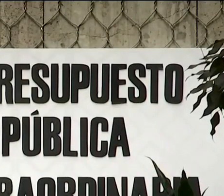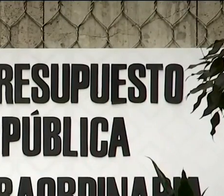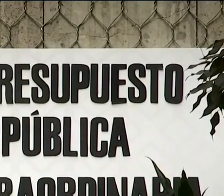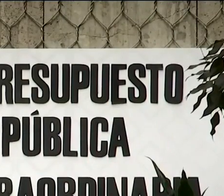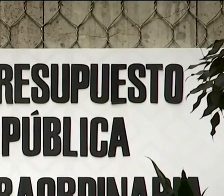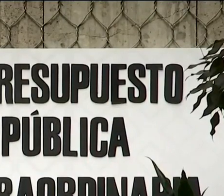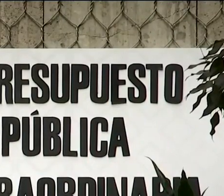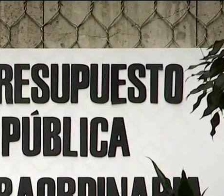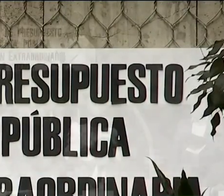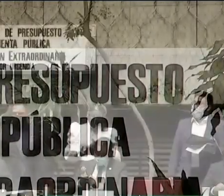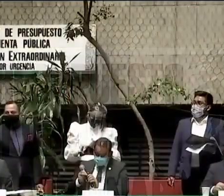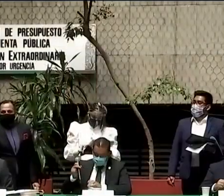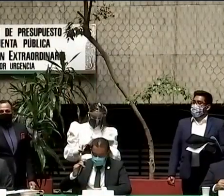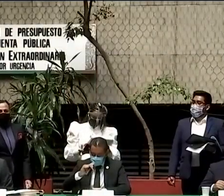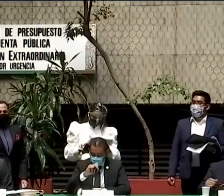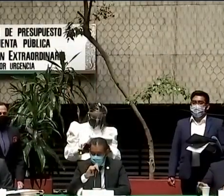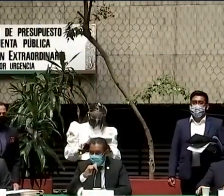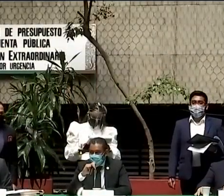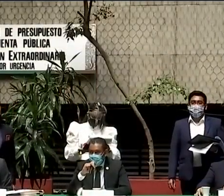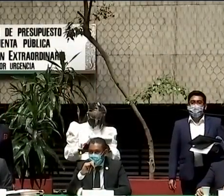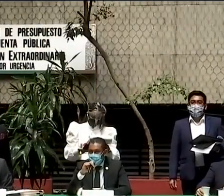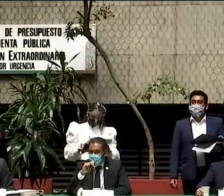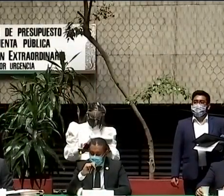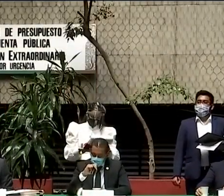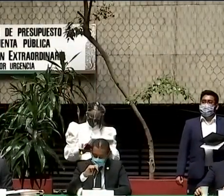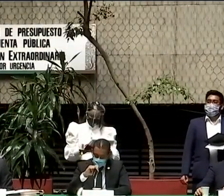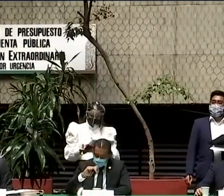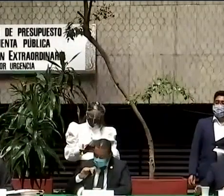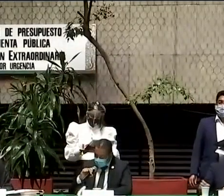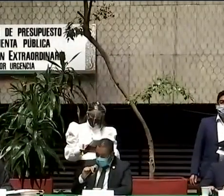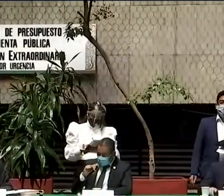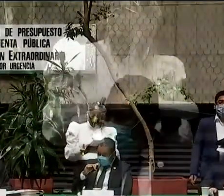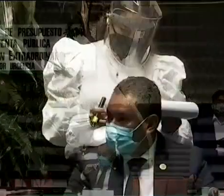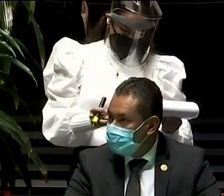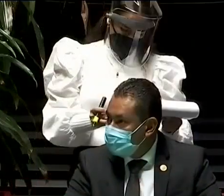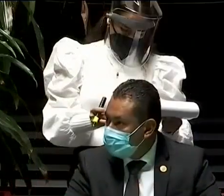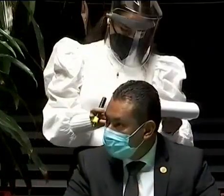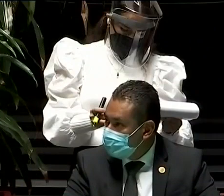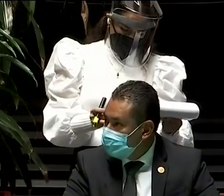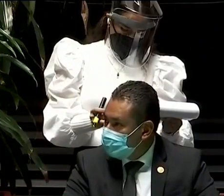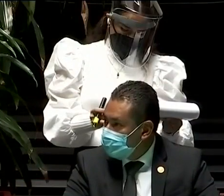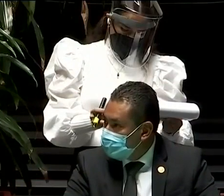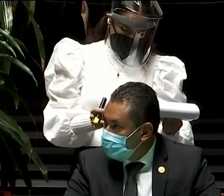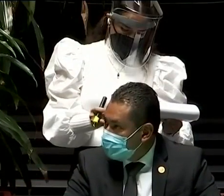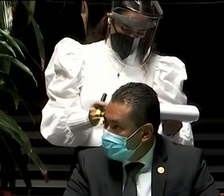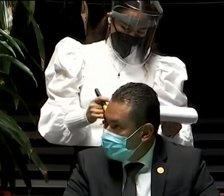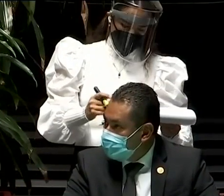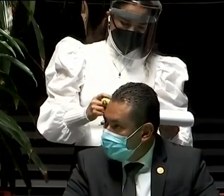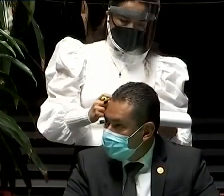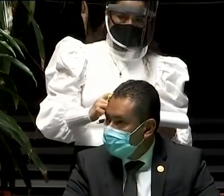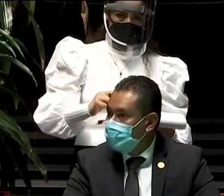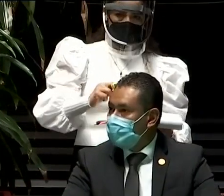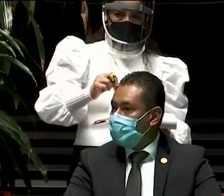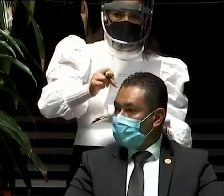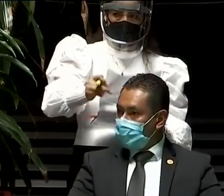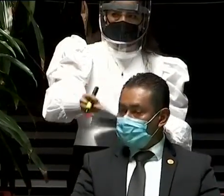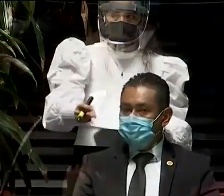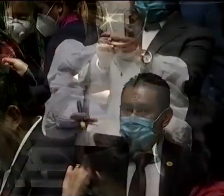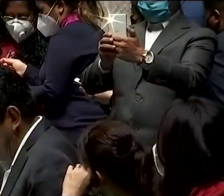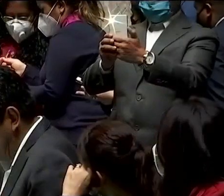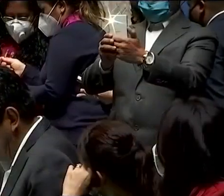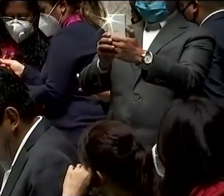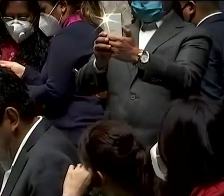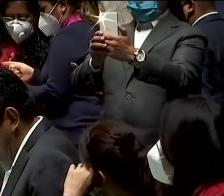del fondo de atención a víctimas también hay manifestantes contra la desaparición del fondo de atención a defensores de derechos